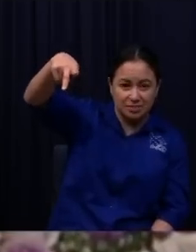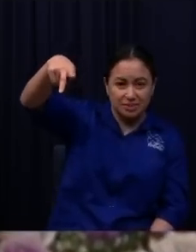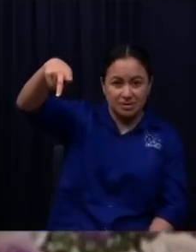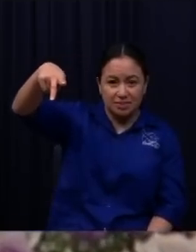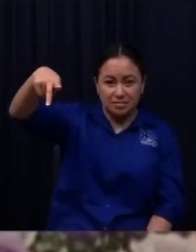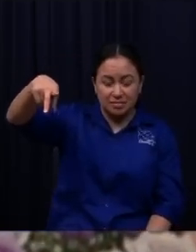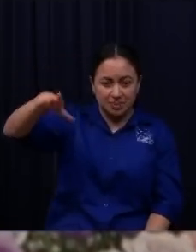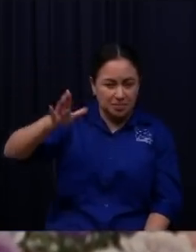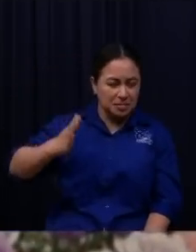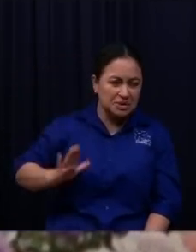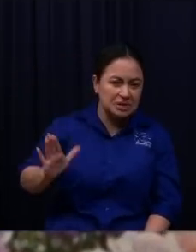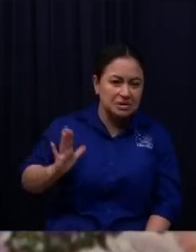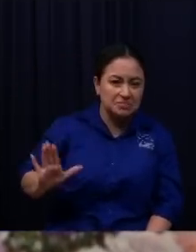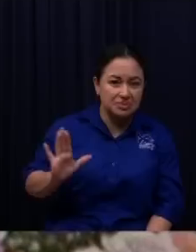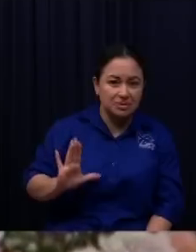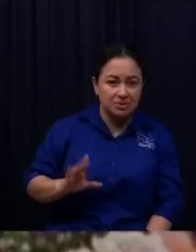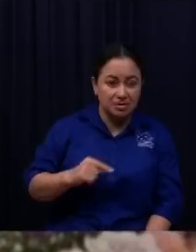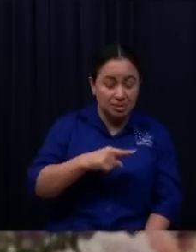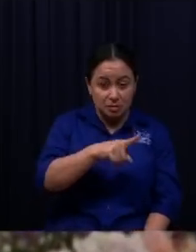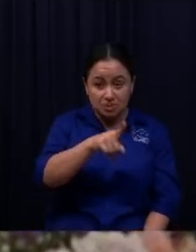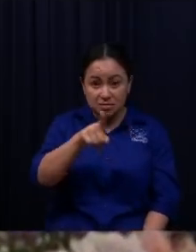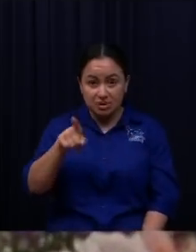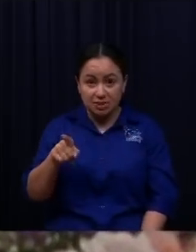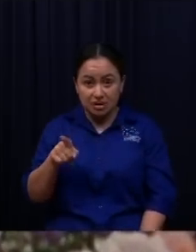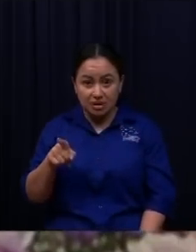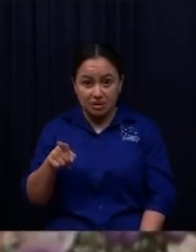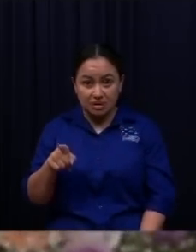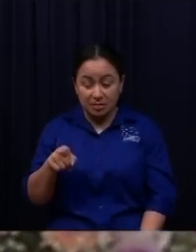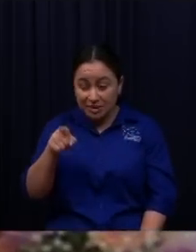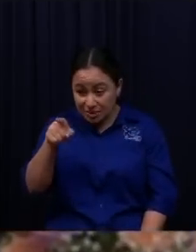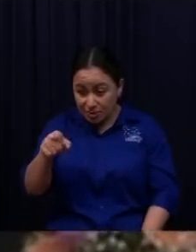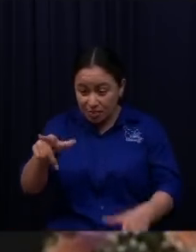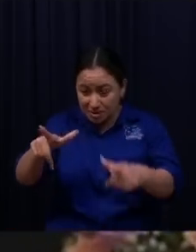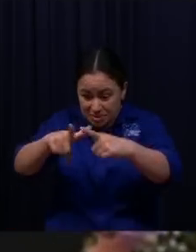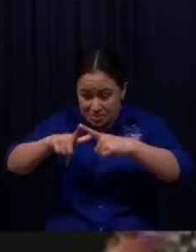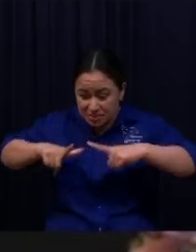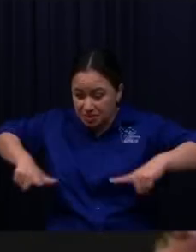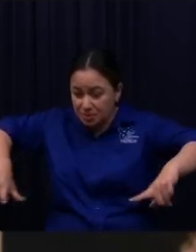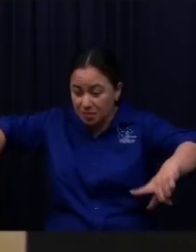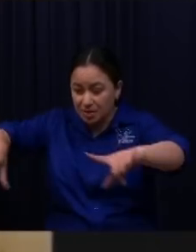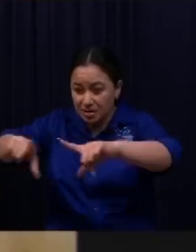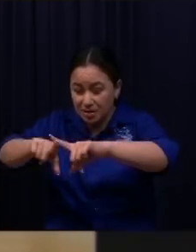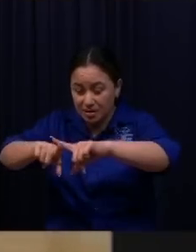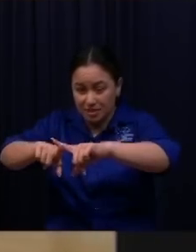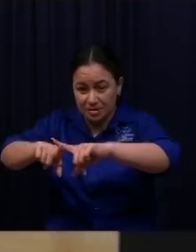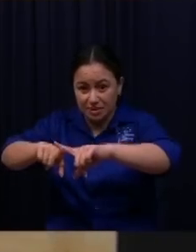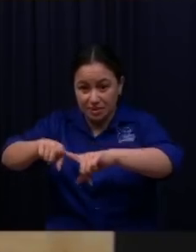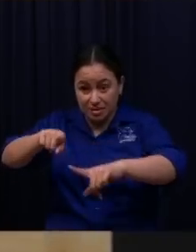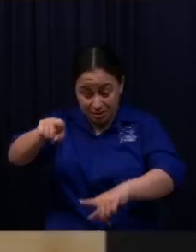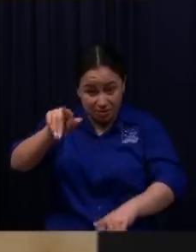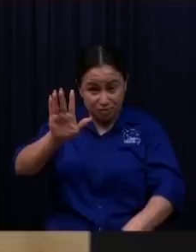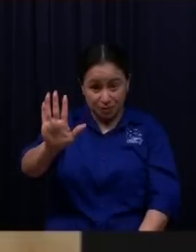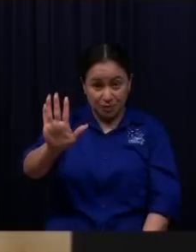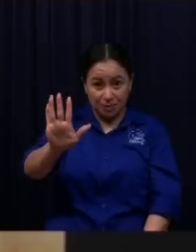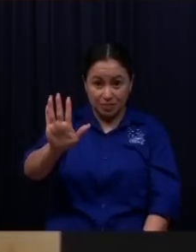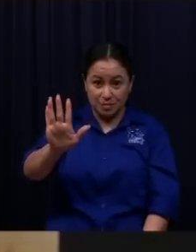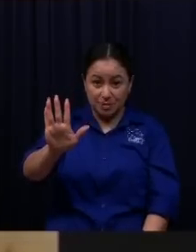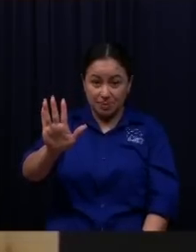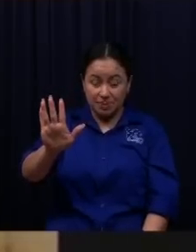solo la parte donde usted camine. Tiene que ir. Yo imagino que se armaría de